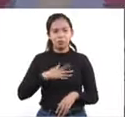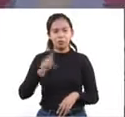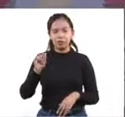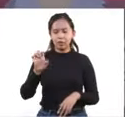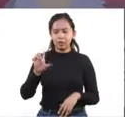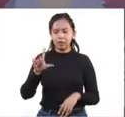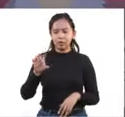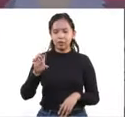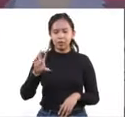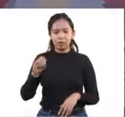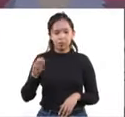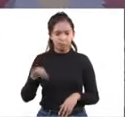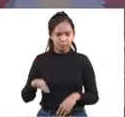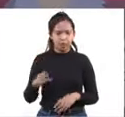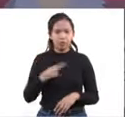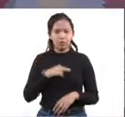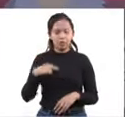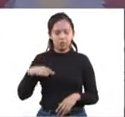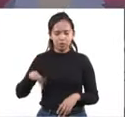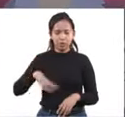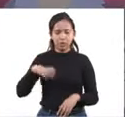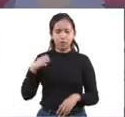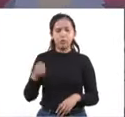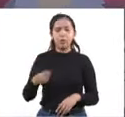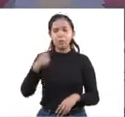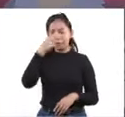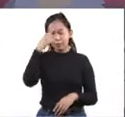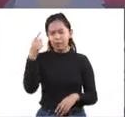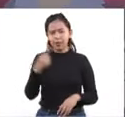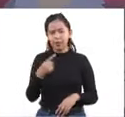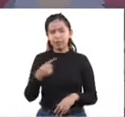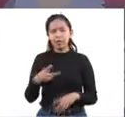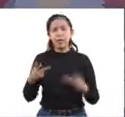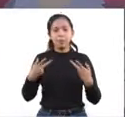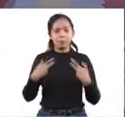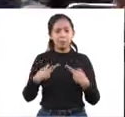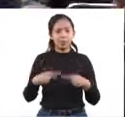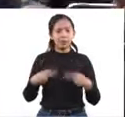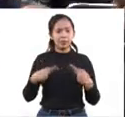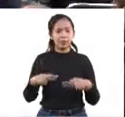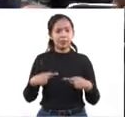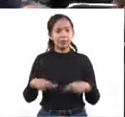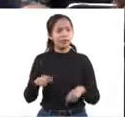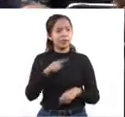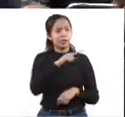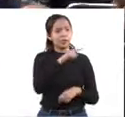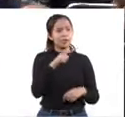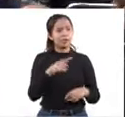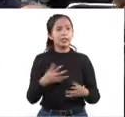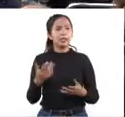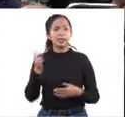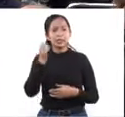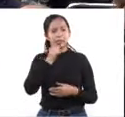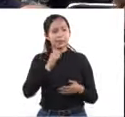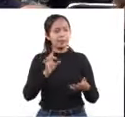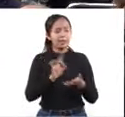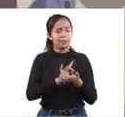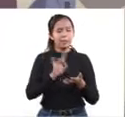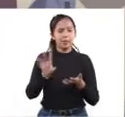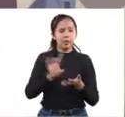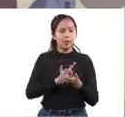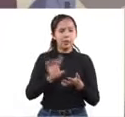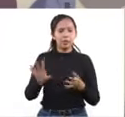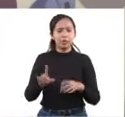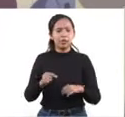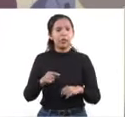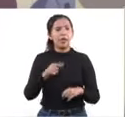posible para que las remesas que envían sus papás, sus mamás, todo esto que nos ha salvado